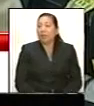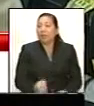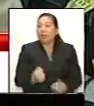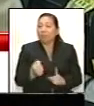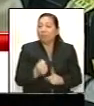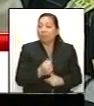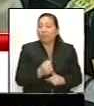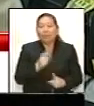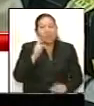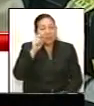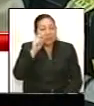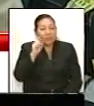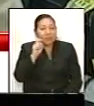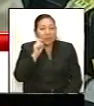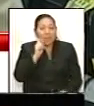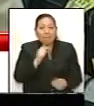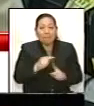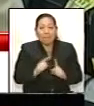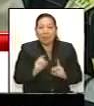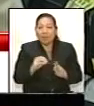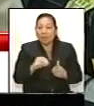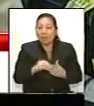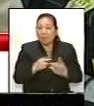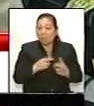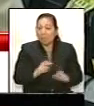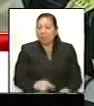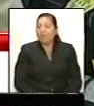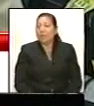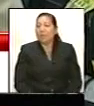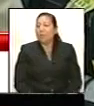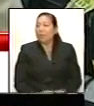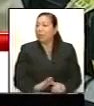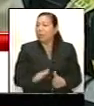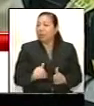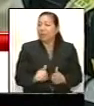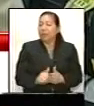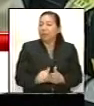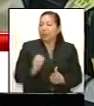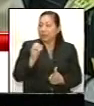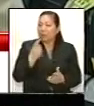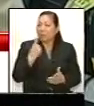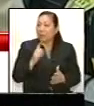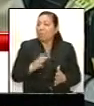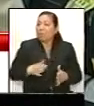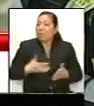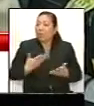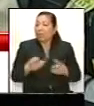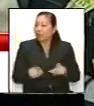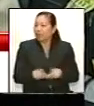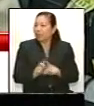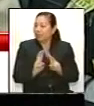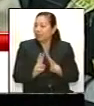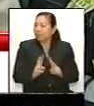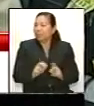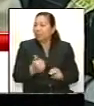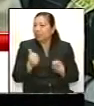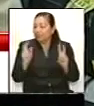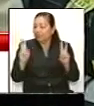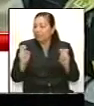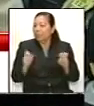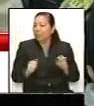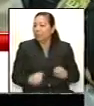acoso sexual, pero creo que es en espacio público, pero de todas maneras es una oportunidad para poder también ver qué otros temas se